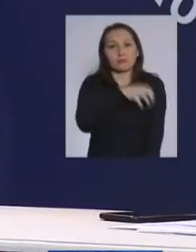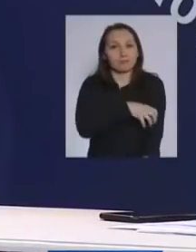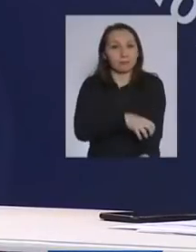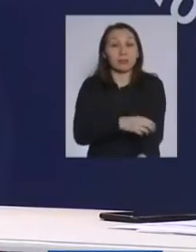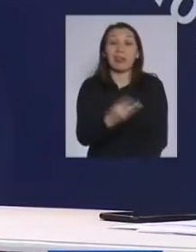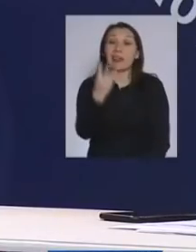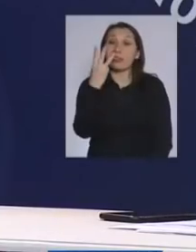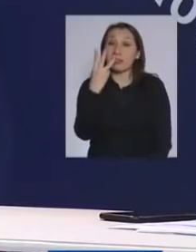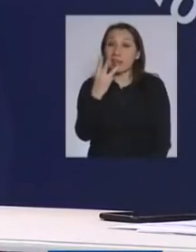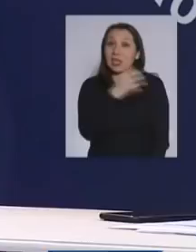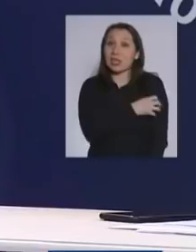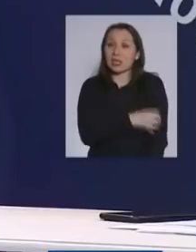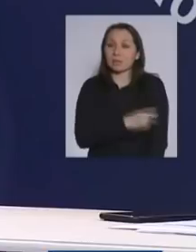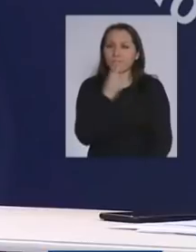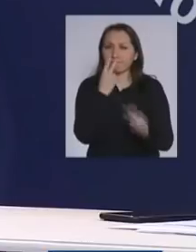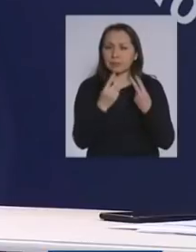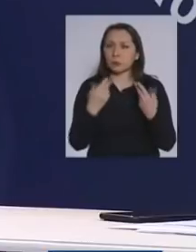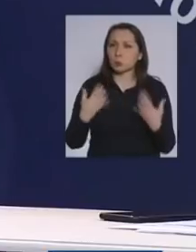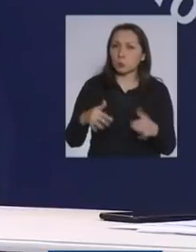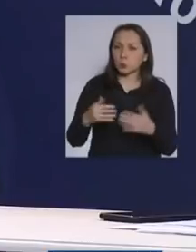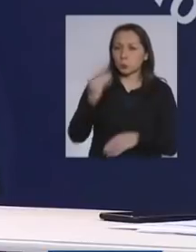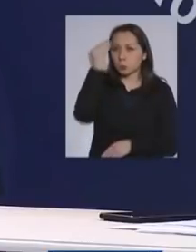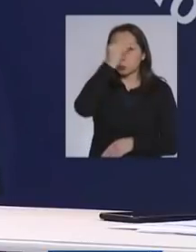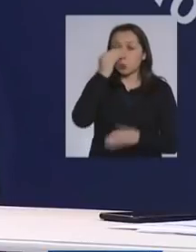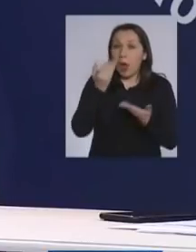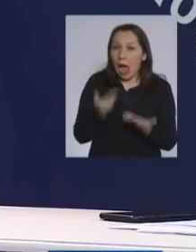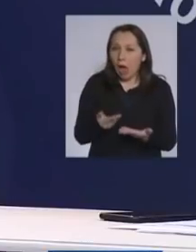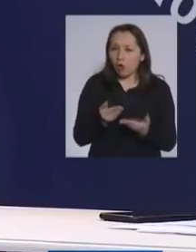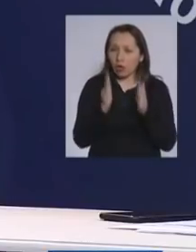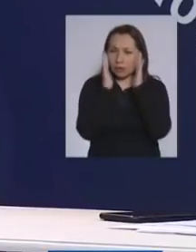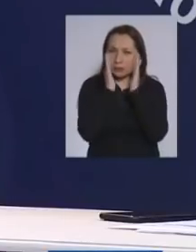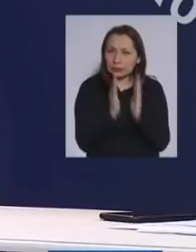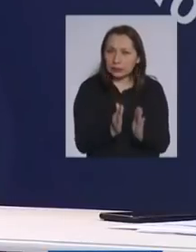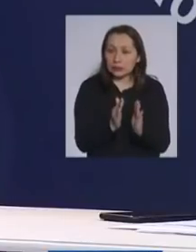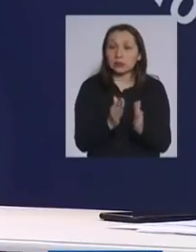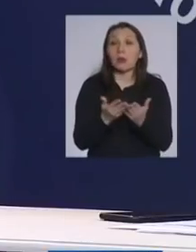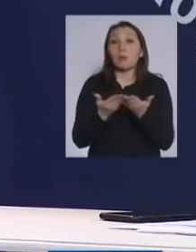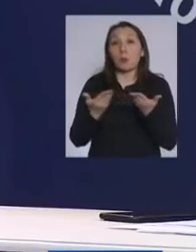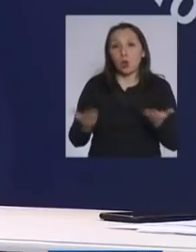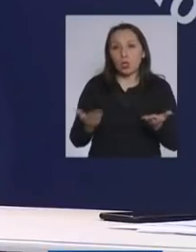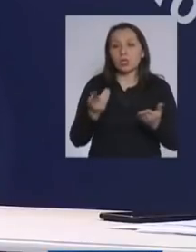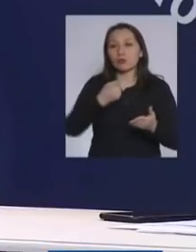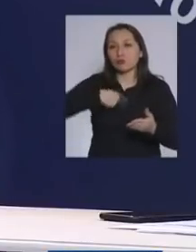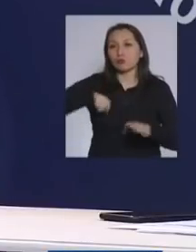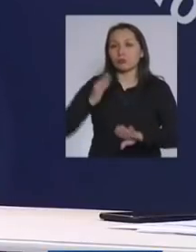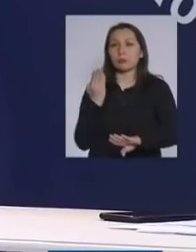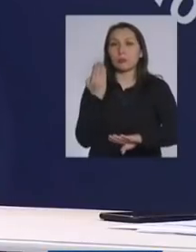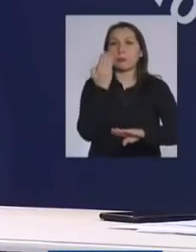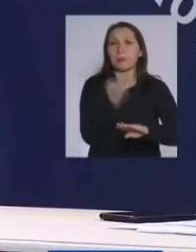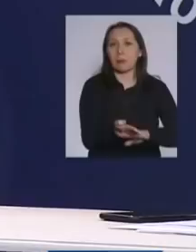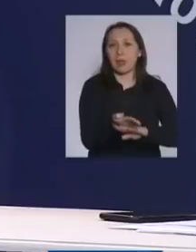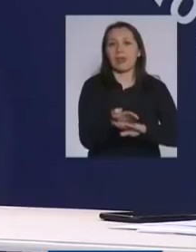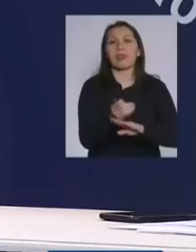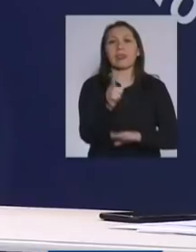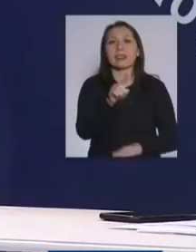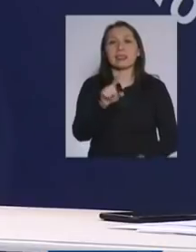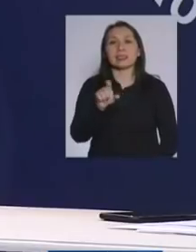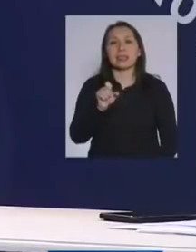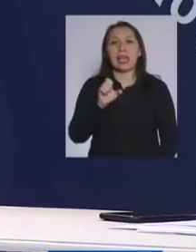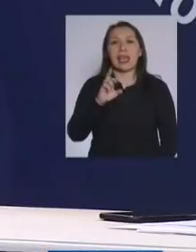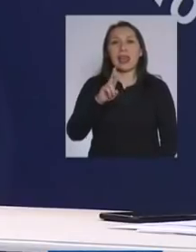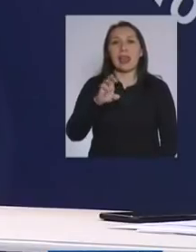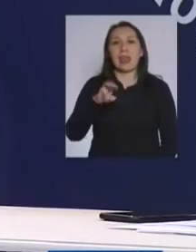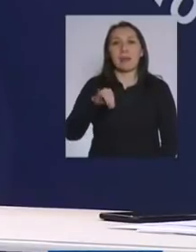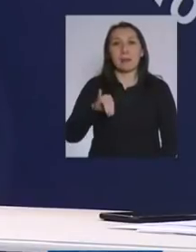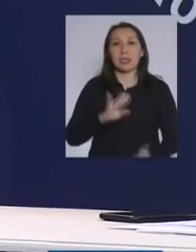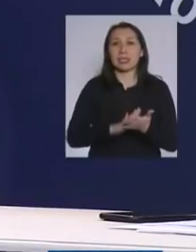tres regiones que a nosotros nos dan mayor preocupación y es por eso que le hemos solicitado a los seremis de salud el